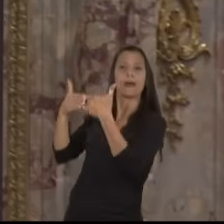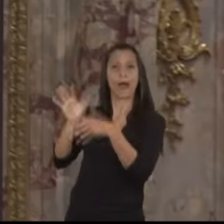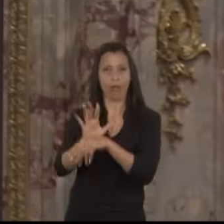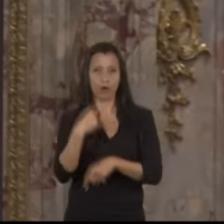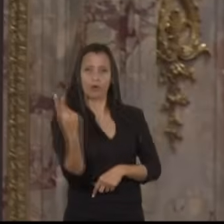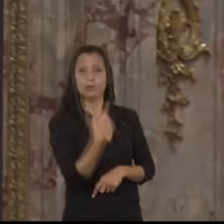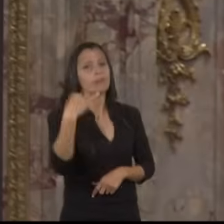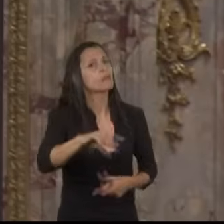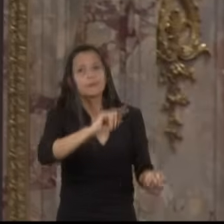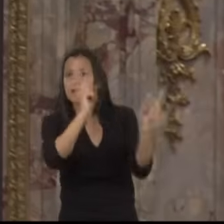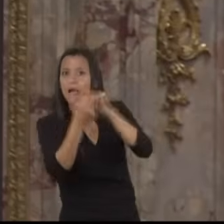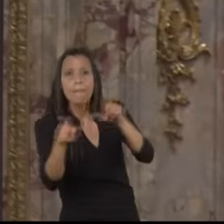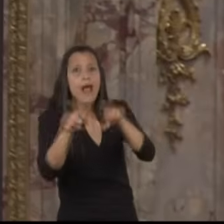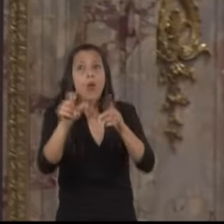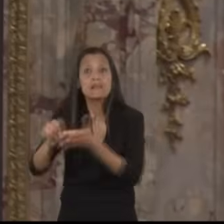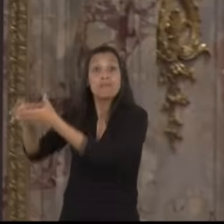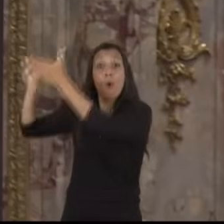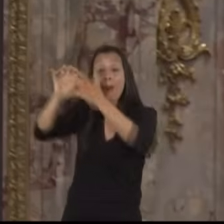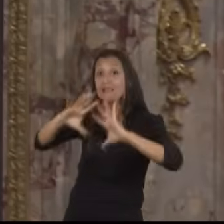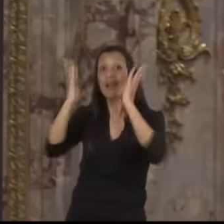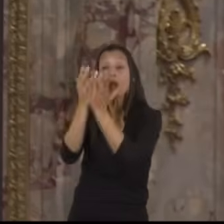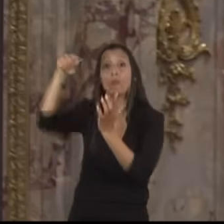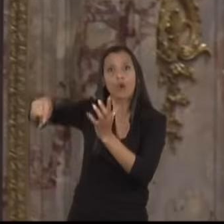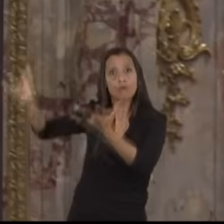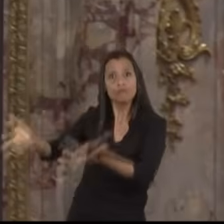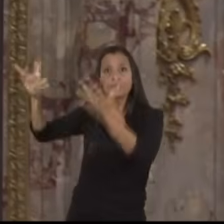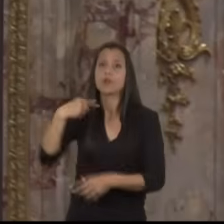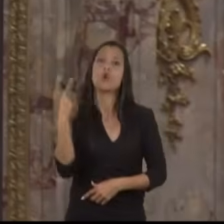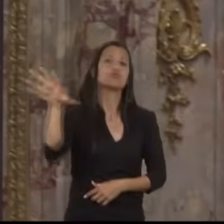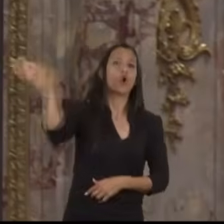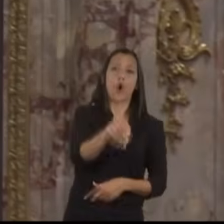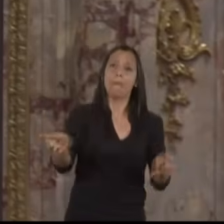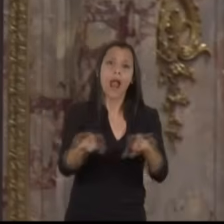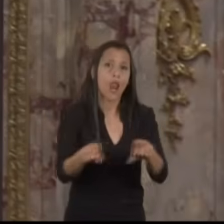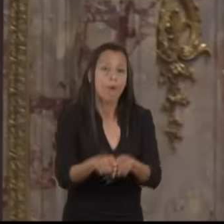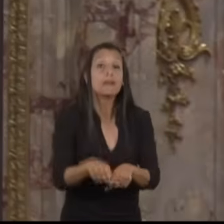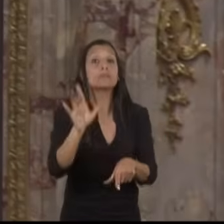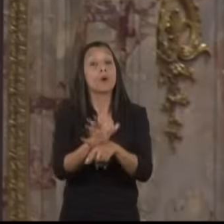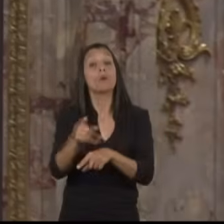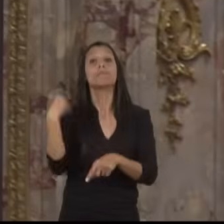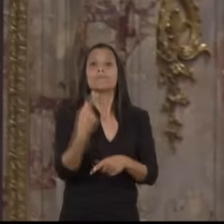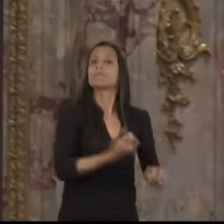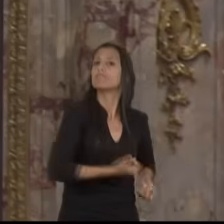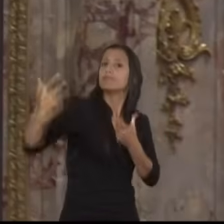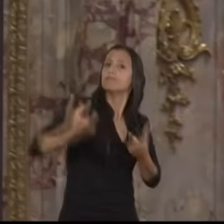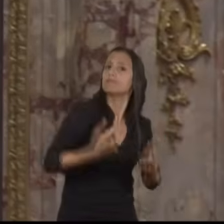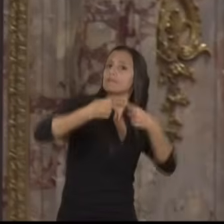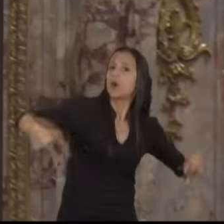camino que emprendieron todos los países que actualmente son prósperos y buscar inundar el mundo exportando nuestro